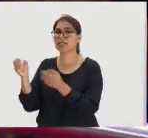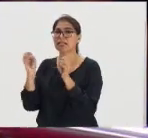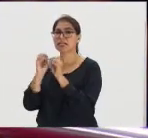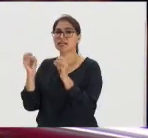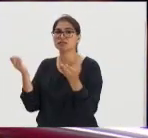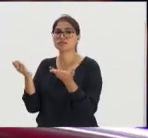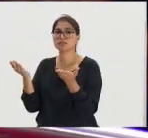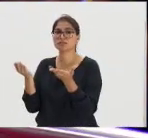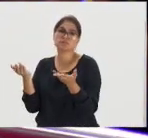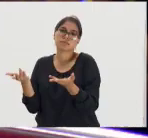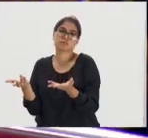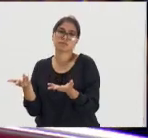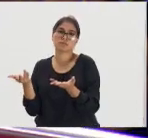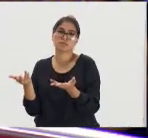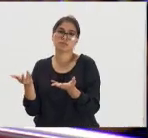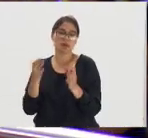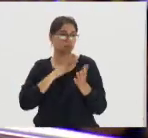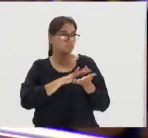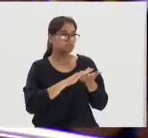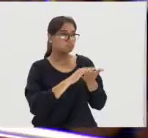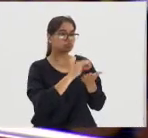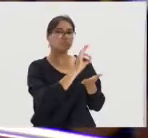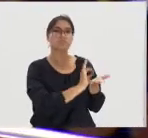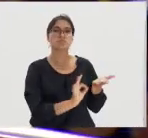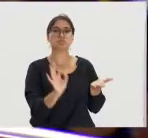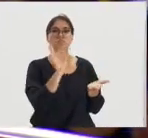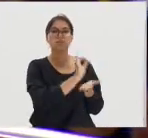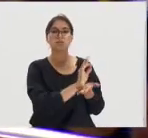Amigos, no caigamos en la tentación.